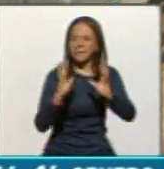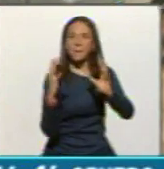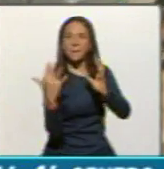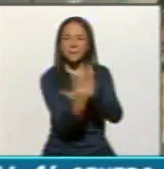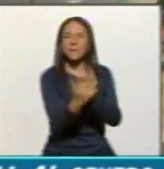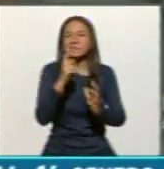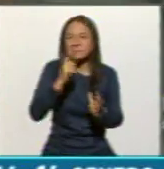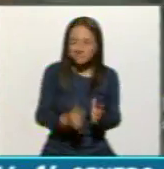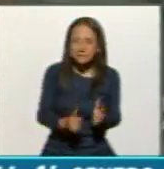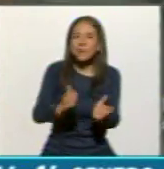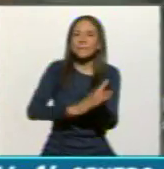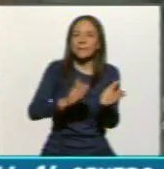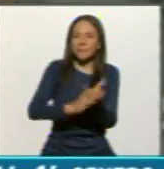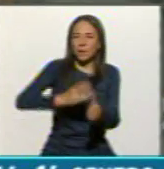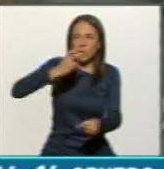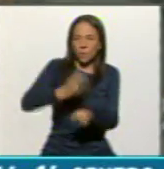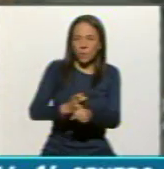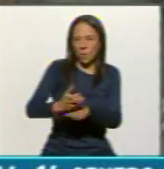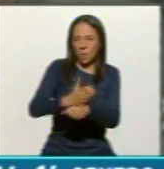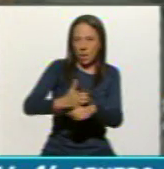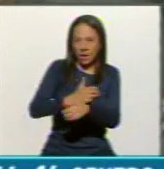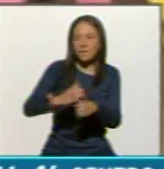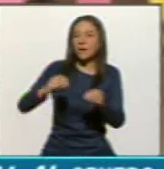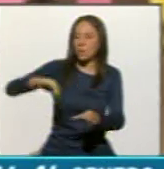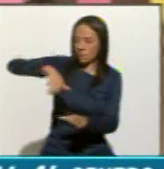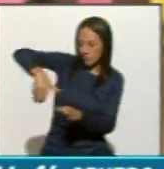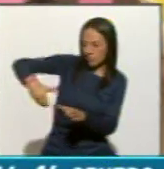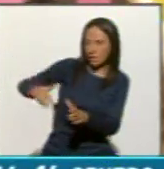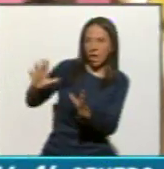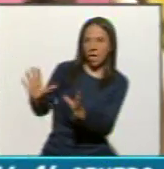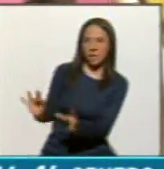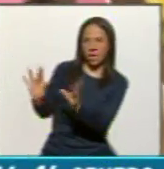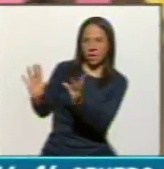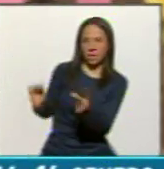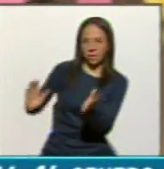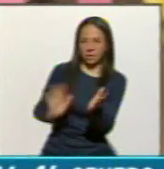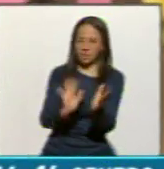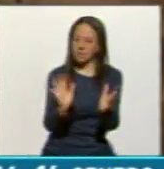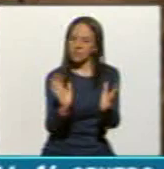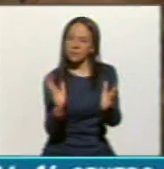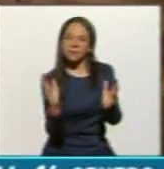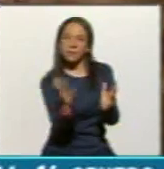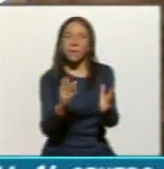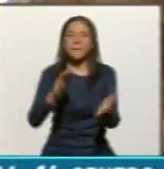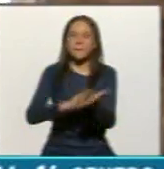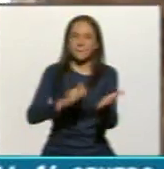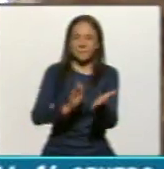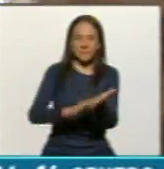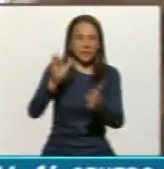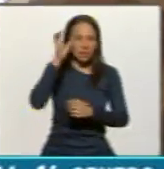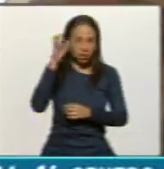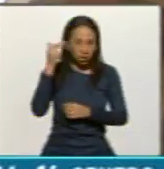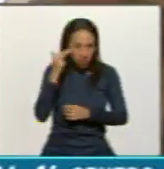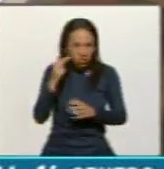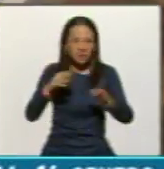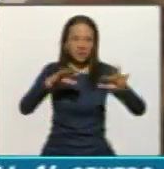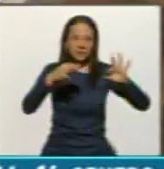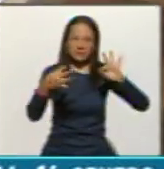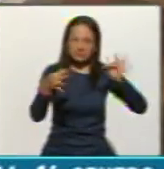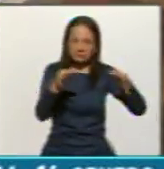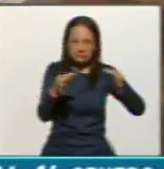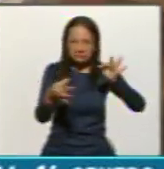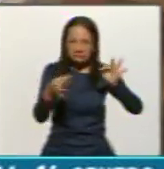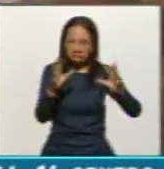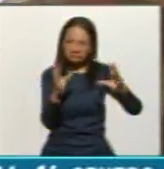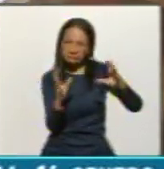papel aglutinado, usando engrudo. Se cubre el armazón con papel de china enroscado, papel crepé y largas tiras de